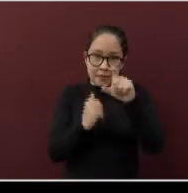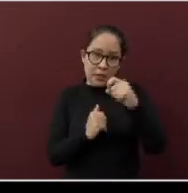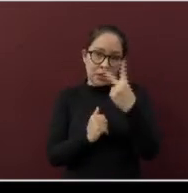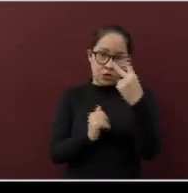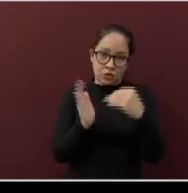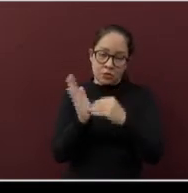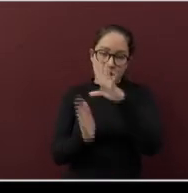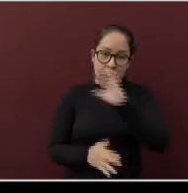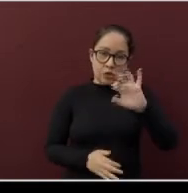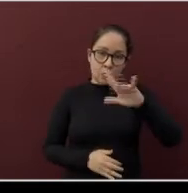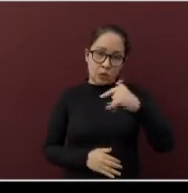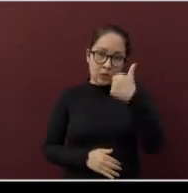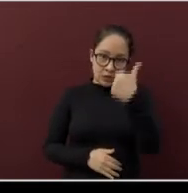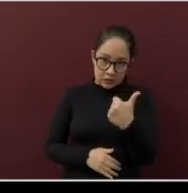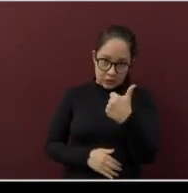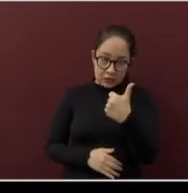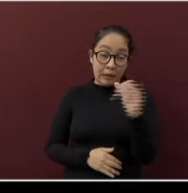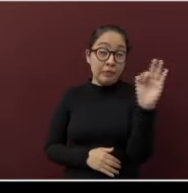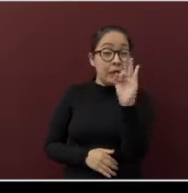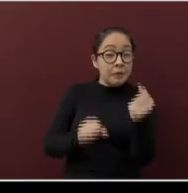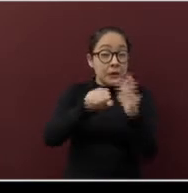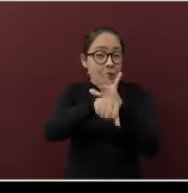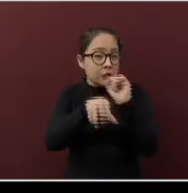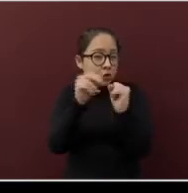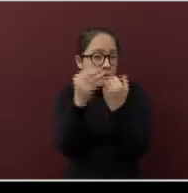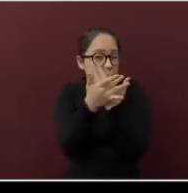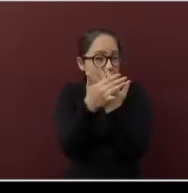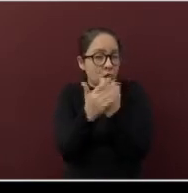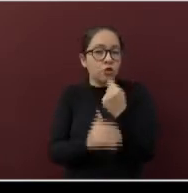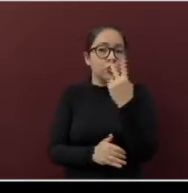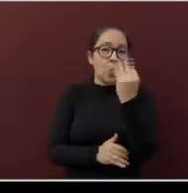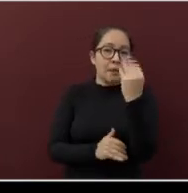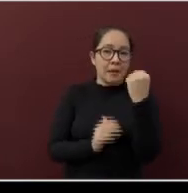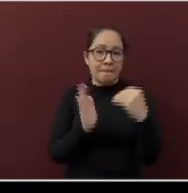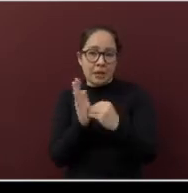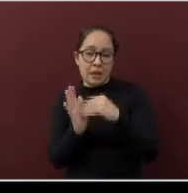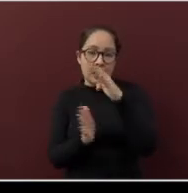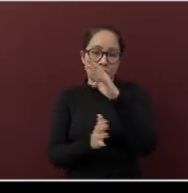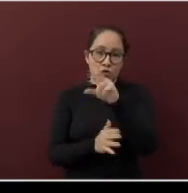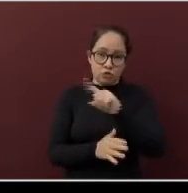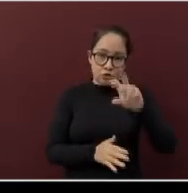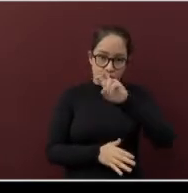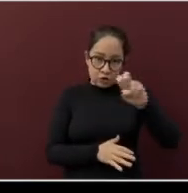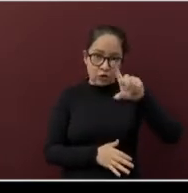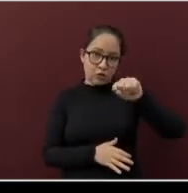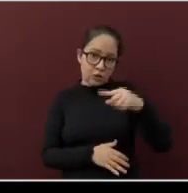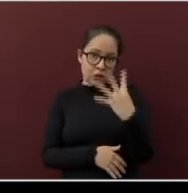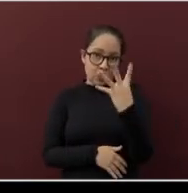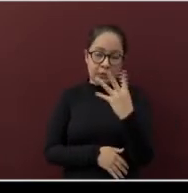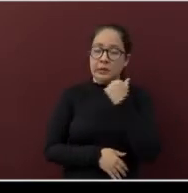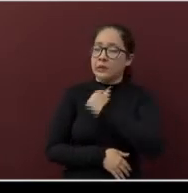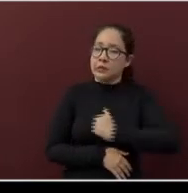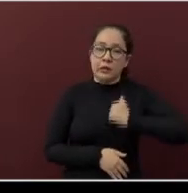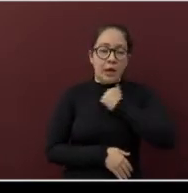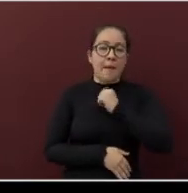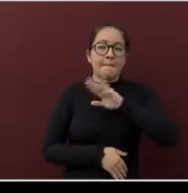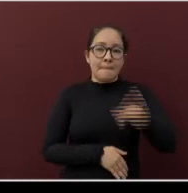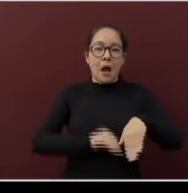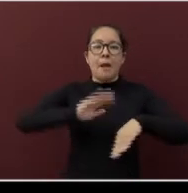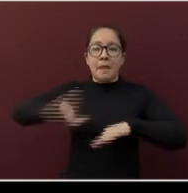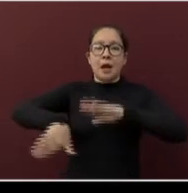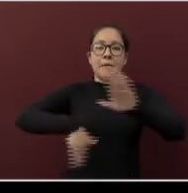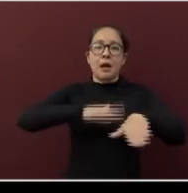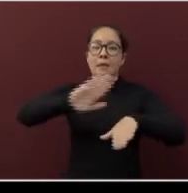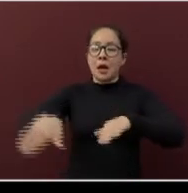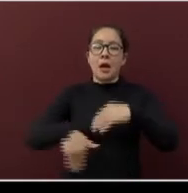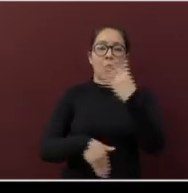556 sospechosos 9.274 y desafortunadamente han ocurrido cuatro